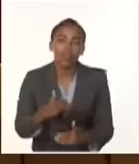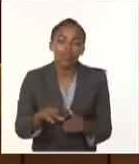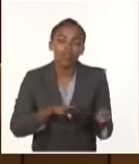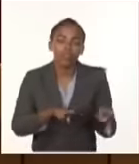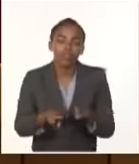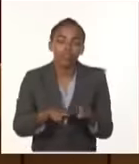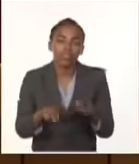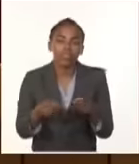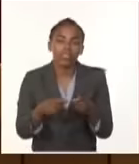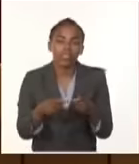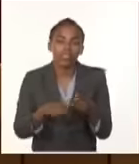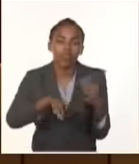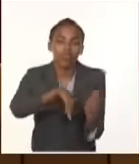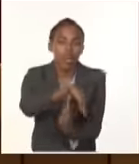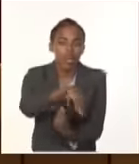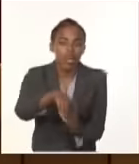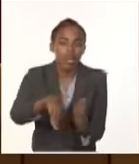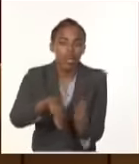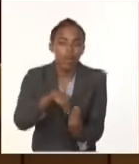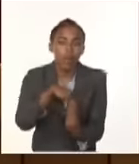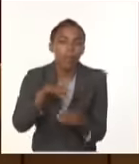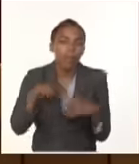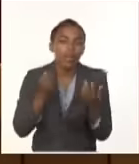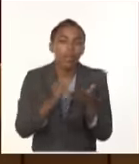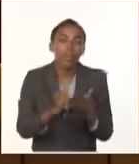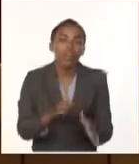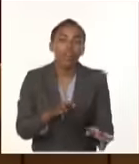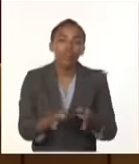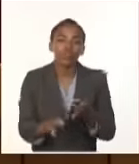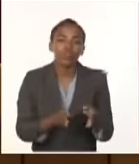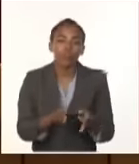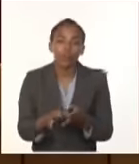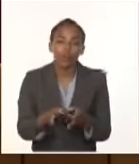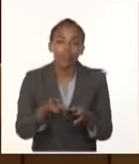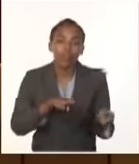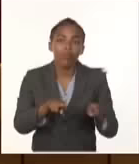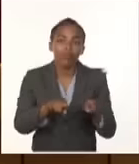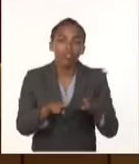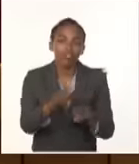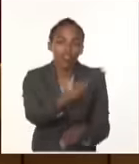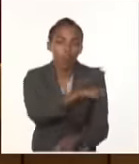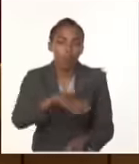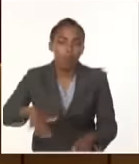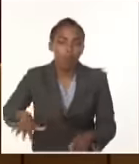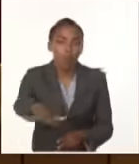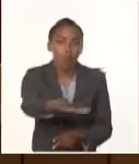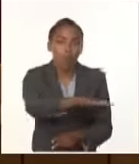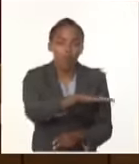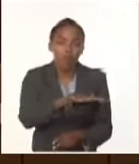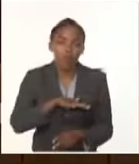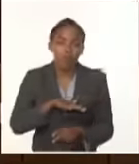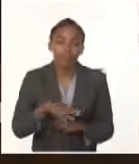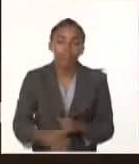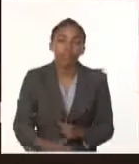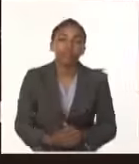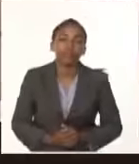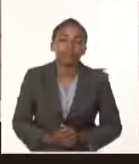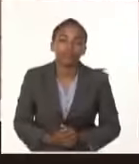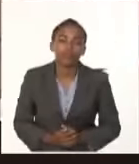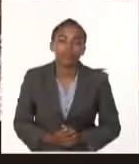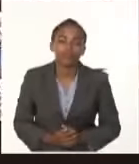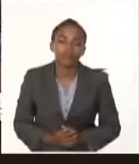para el funcionamiento de la administración pública que debe convertirse en un freno a las actuaciones burocráticas de